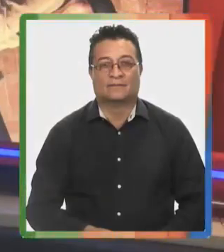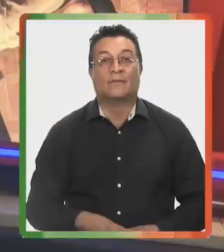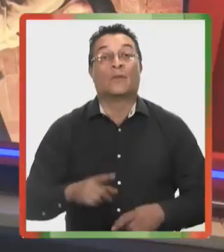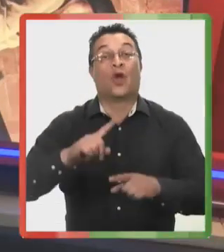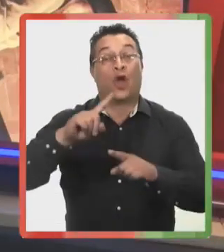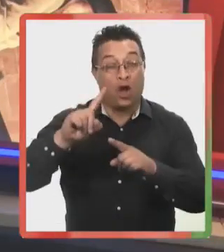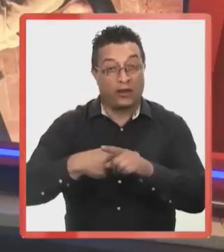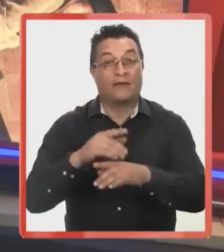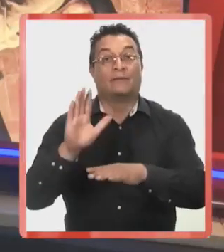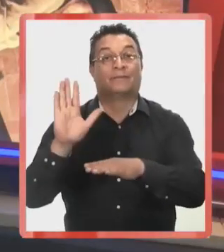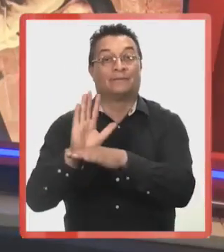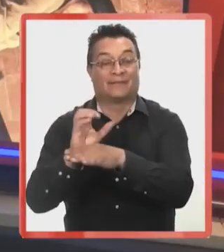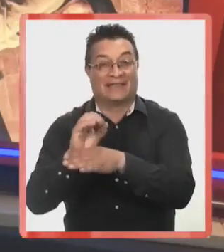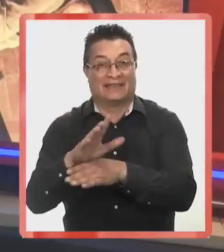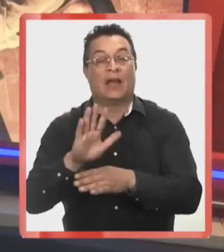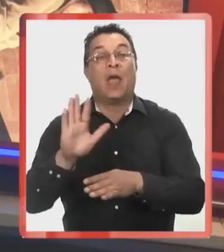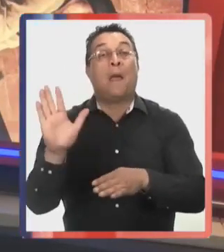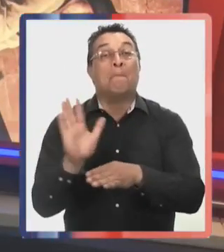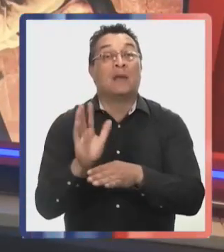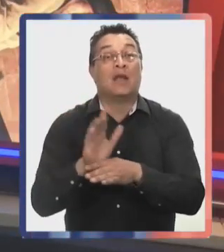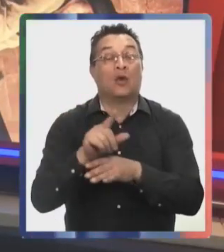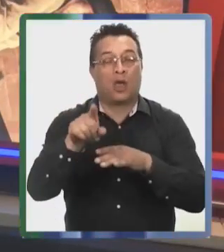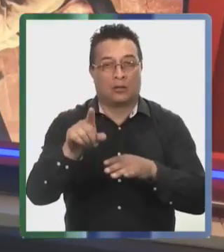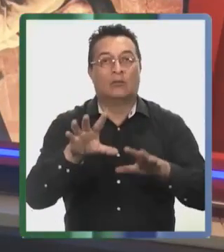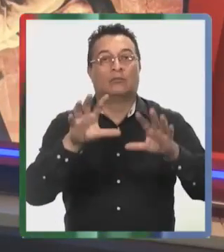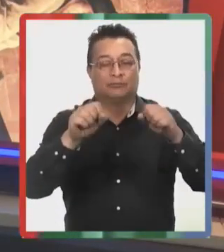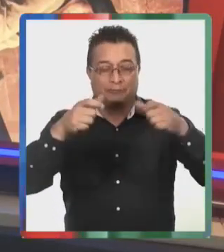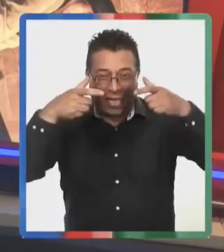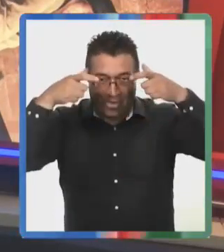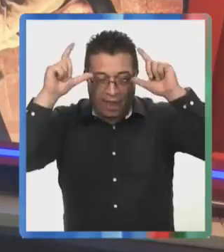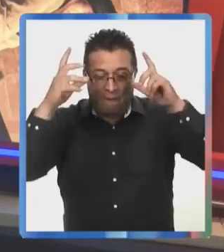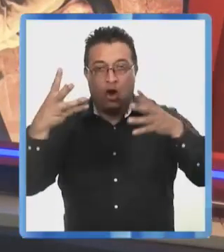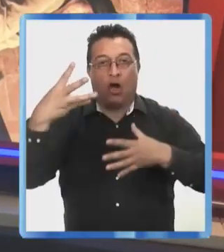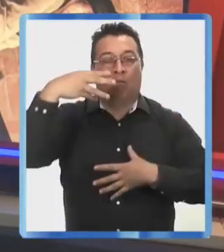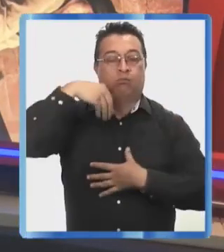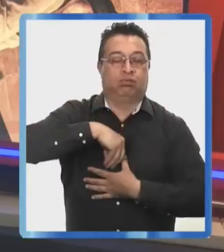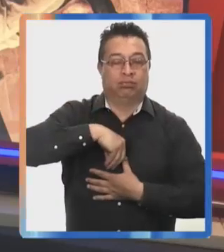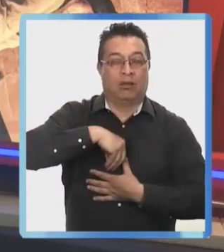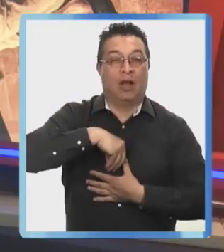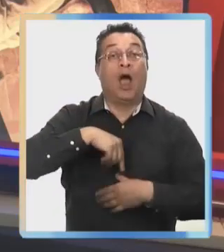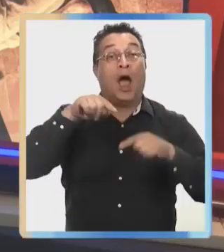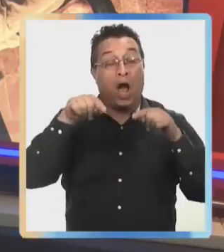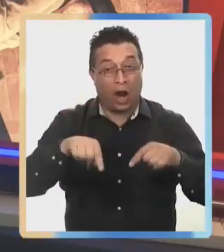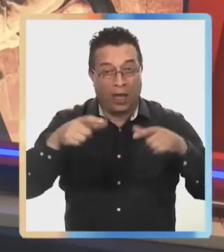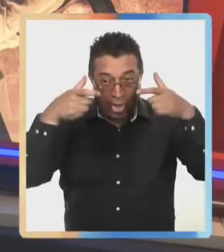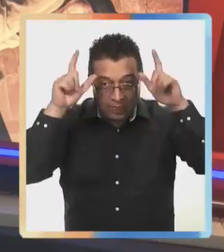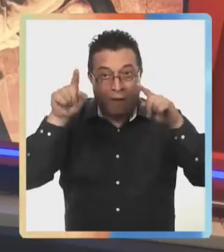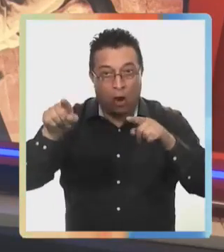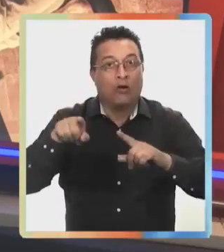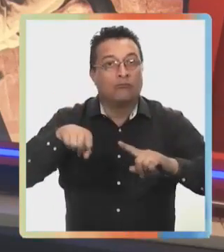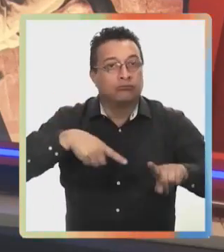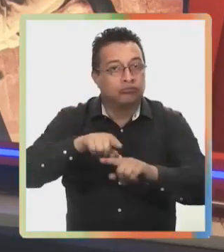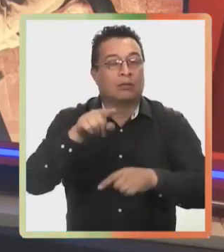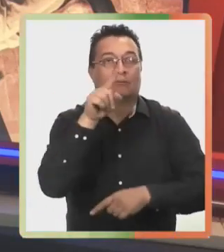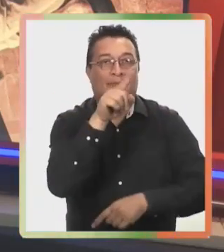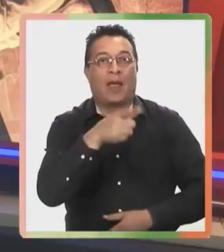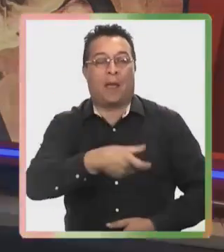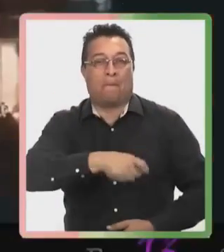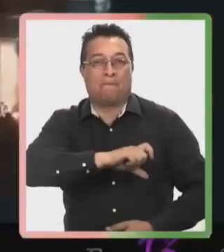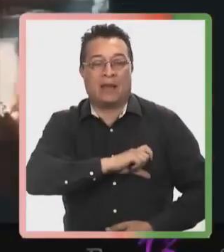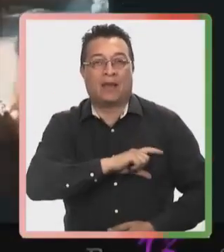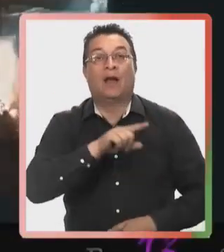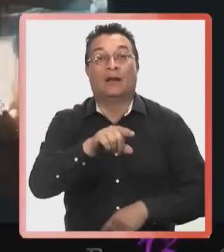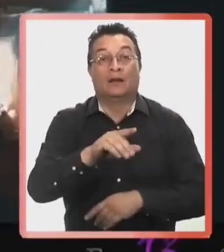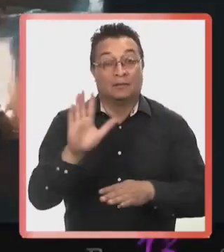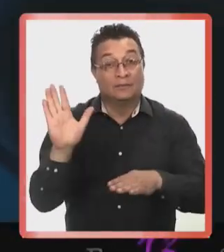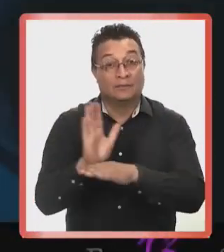Nuevamente estrena en cines una película sobre posesiones demoníacas, aunque esta vez el diablo hace de las suyas en España. La ópera prima